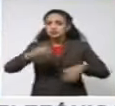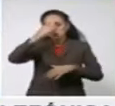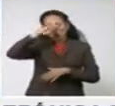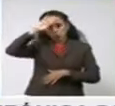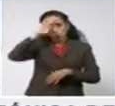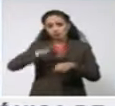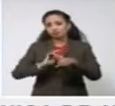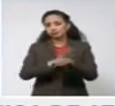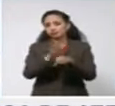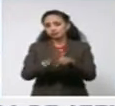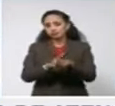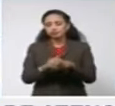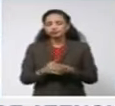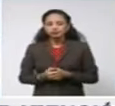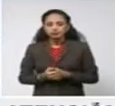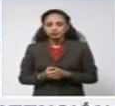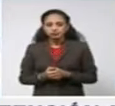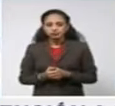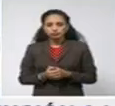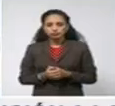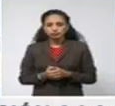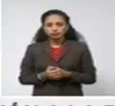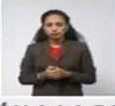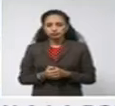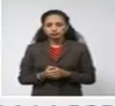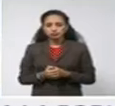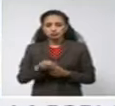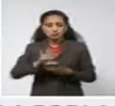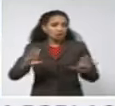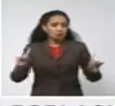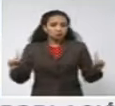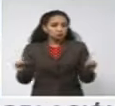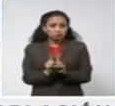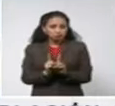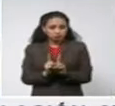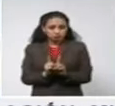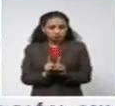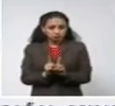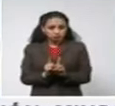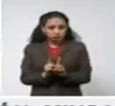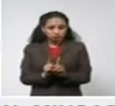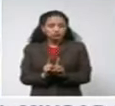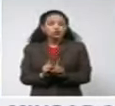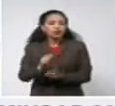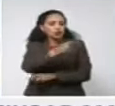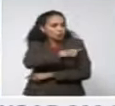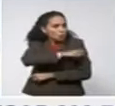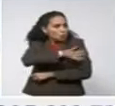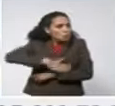aquí, de manera resumida, bueno, nuestra población está clara